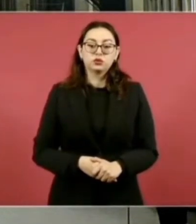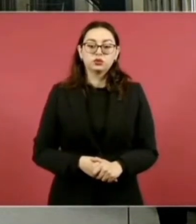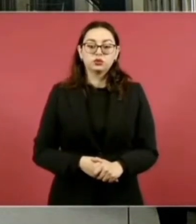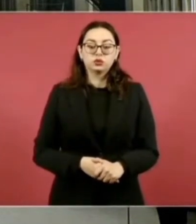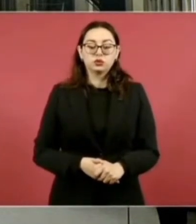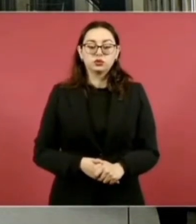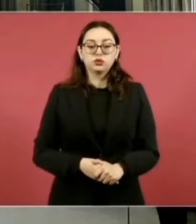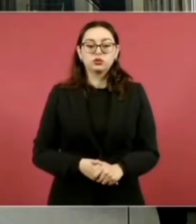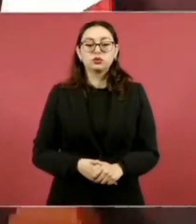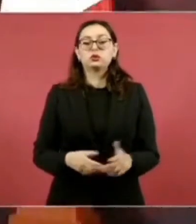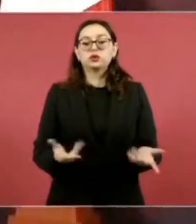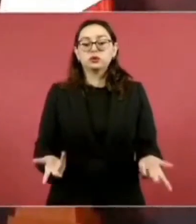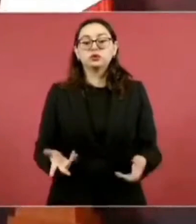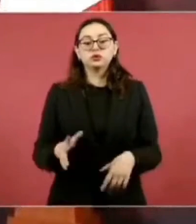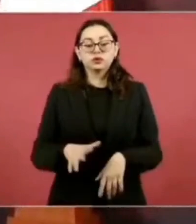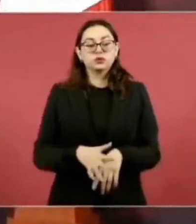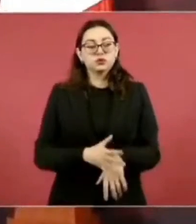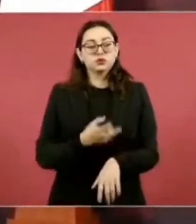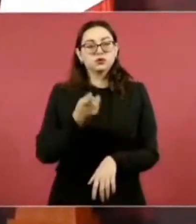que ningunear o